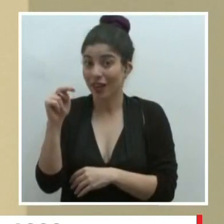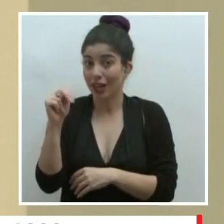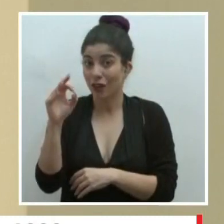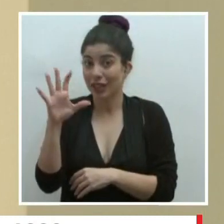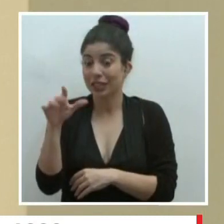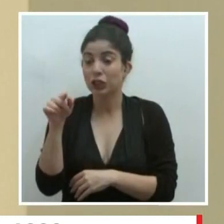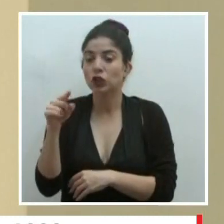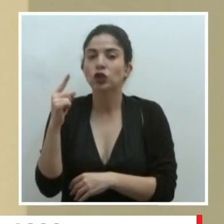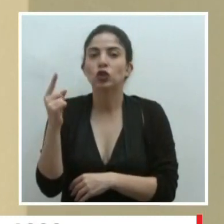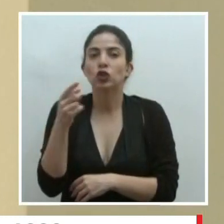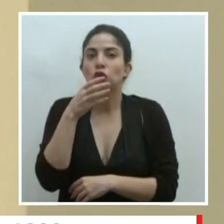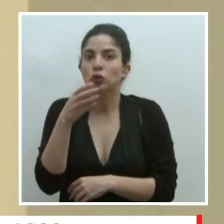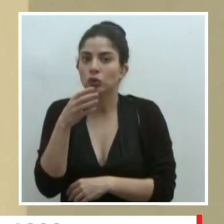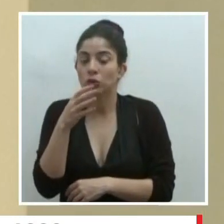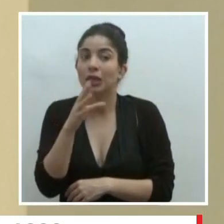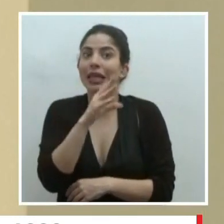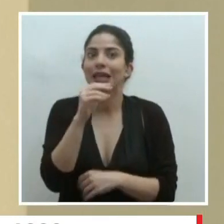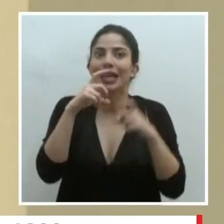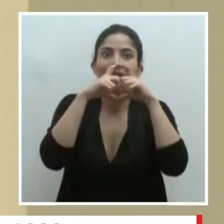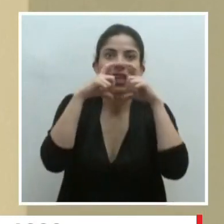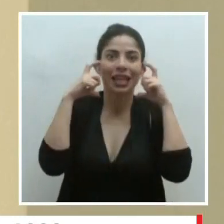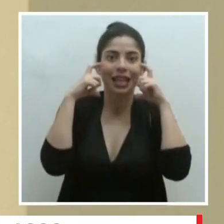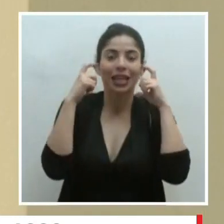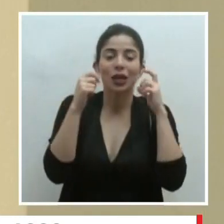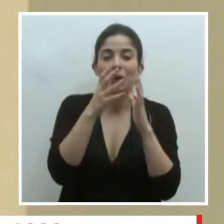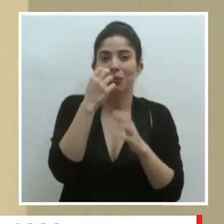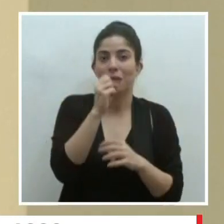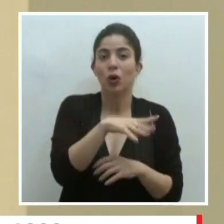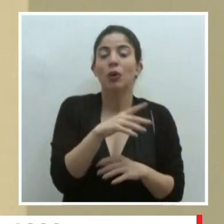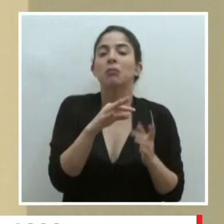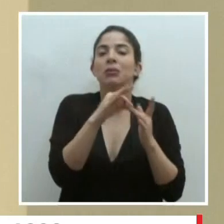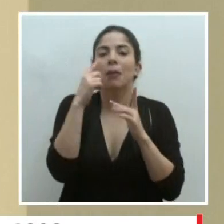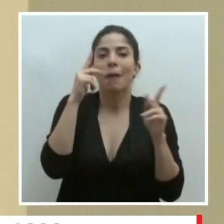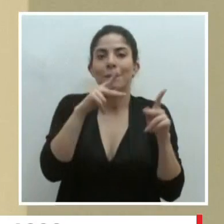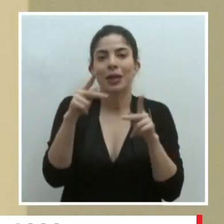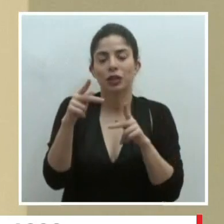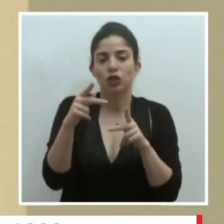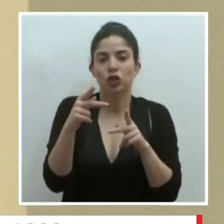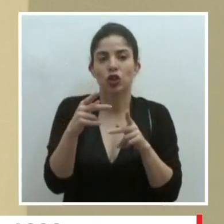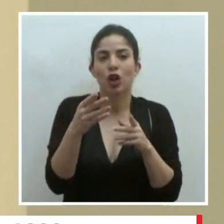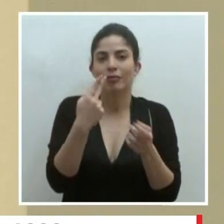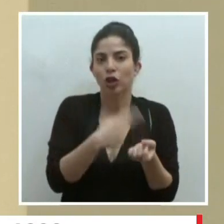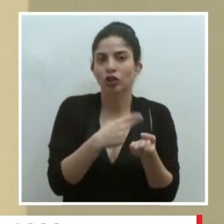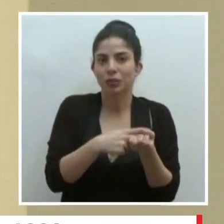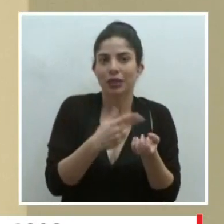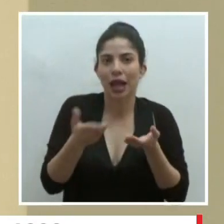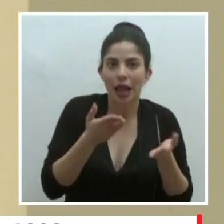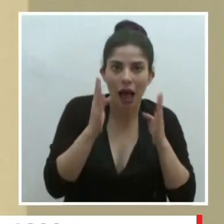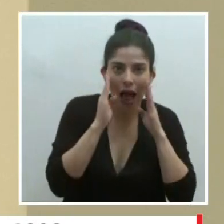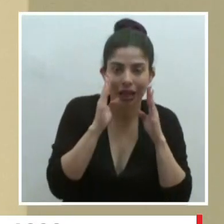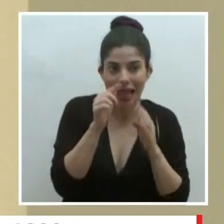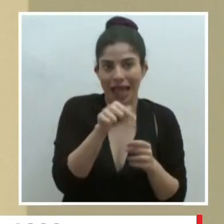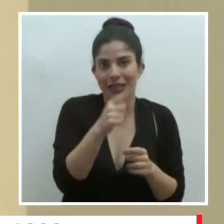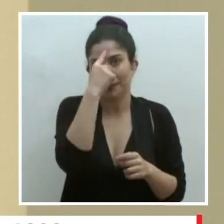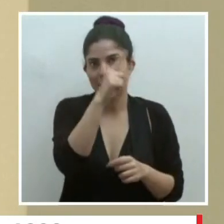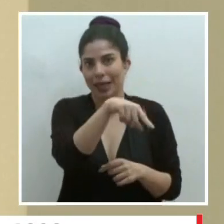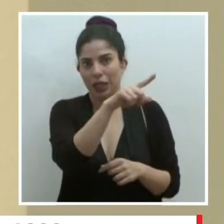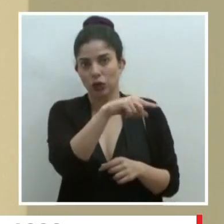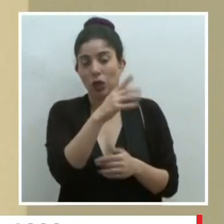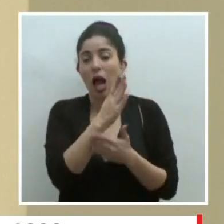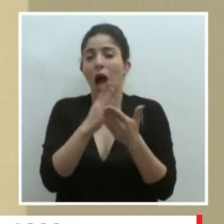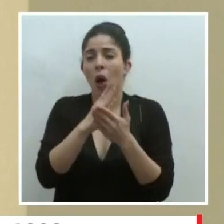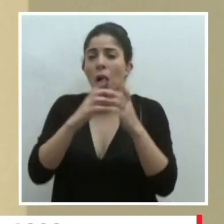y las quirúrgicas incluso el perfil es para personal de salud que atiende en hospitales. Hay algunas